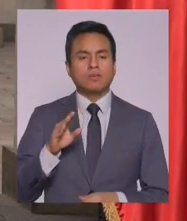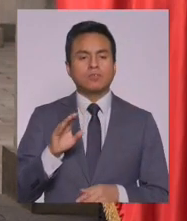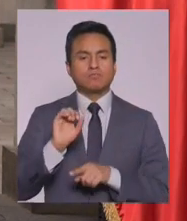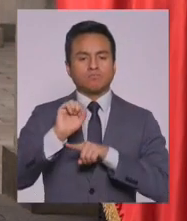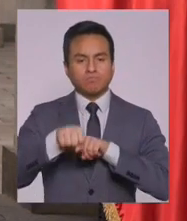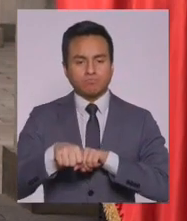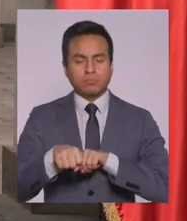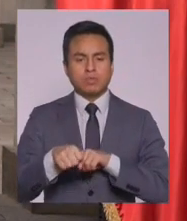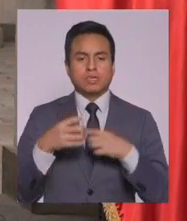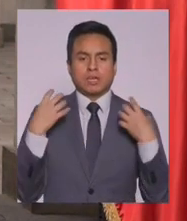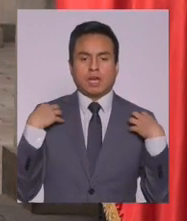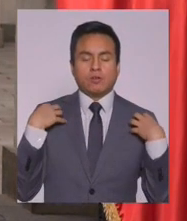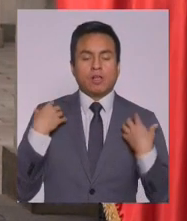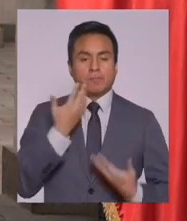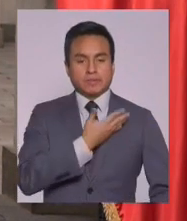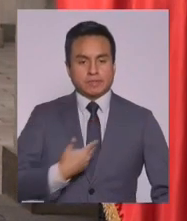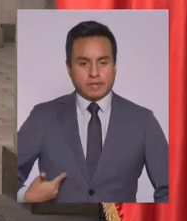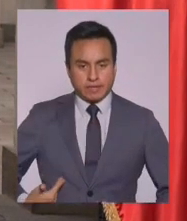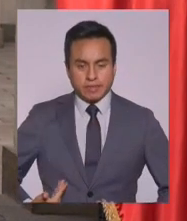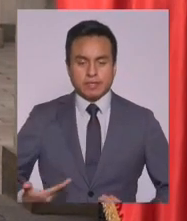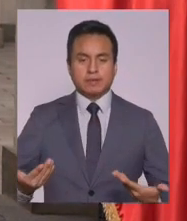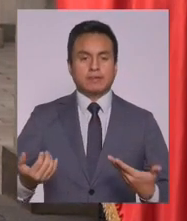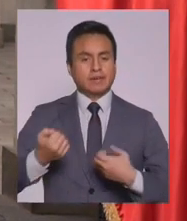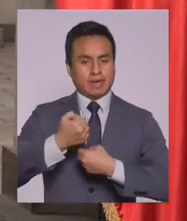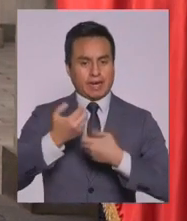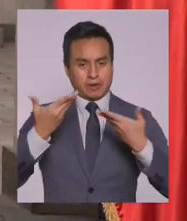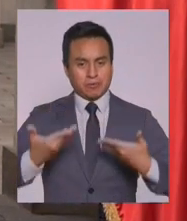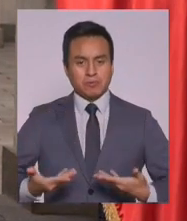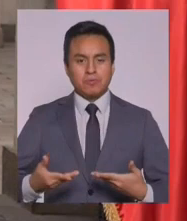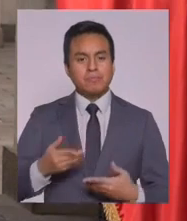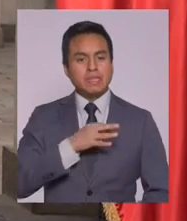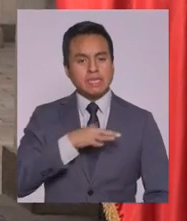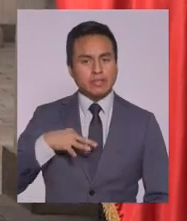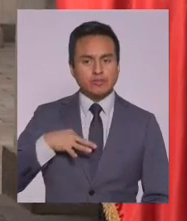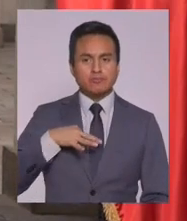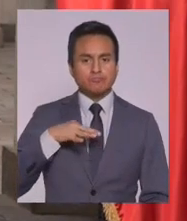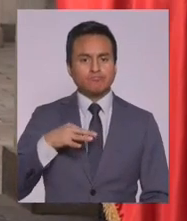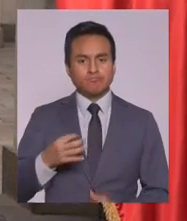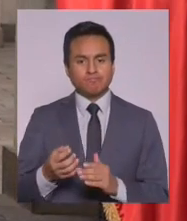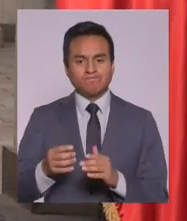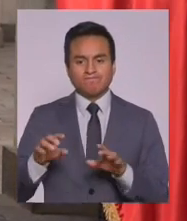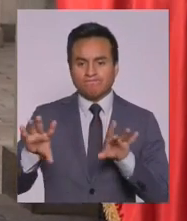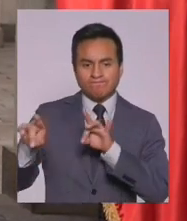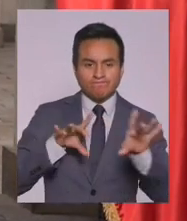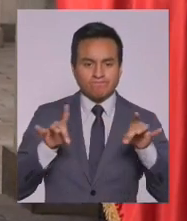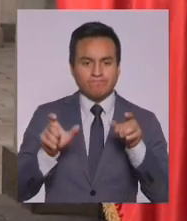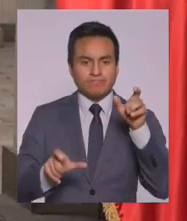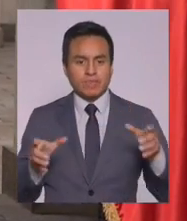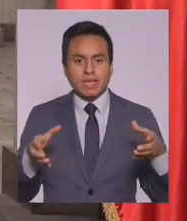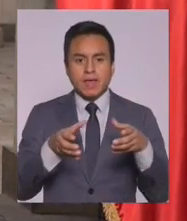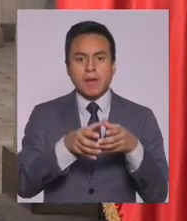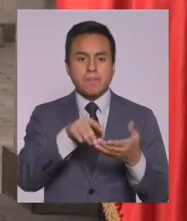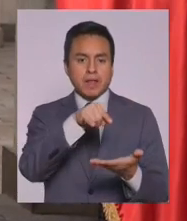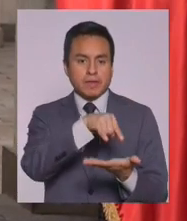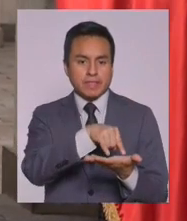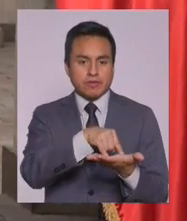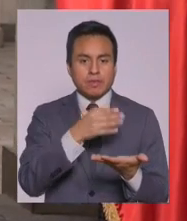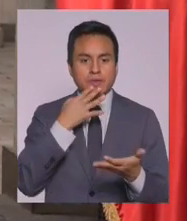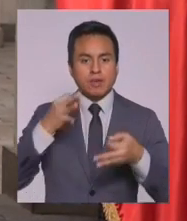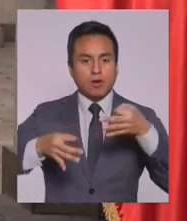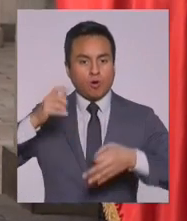cargos, tanto el presidente de la República como los ministros de Estado, los parlamentarios y los